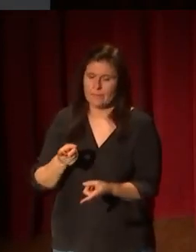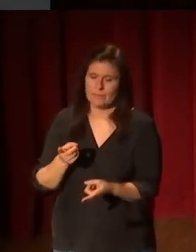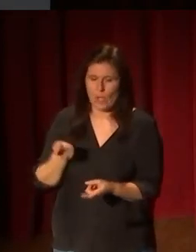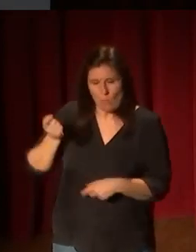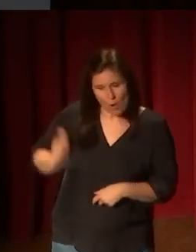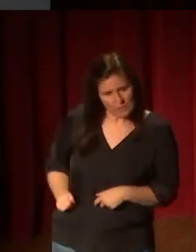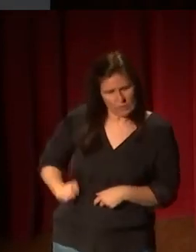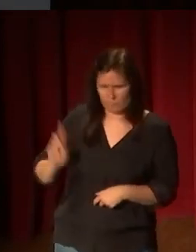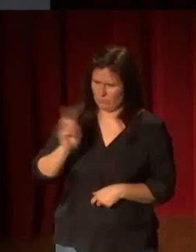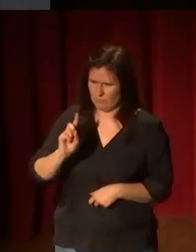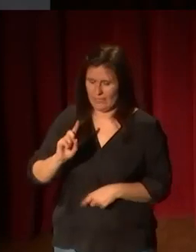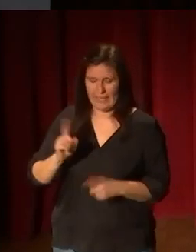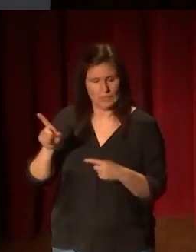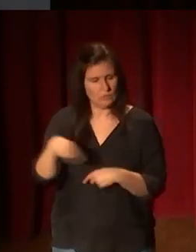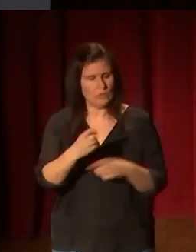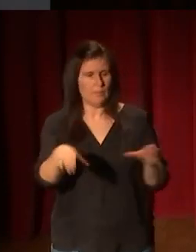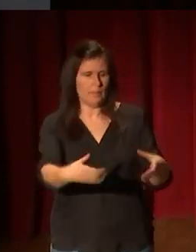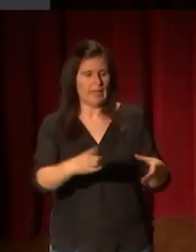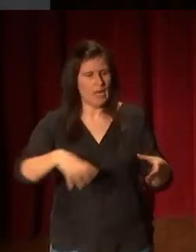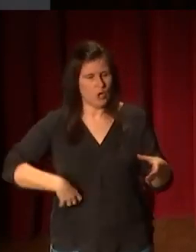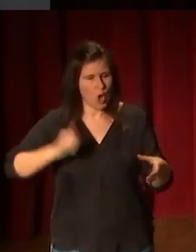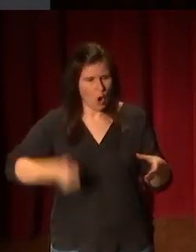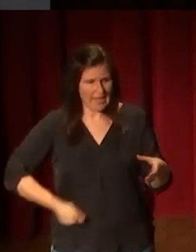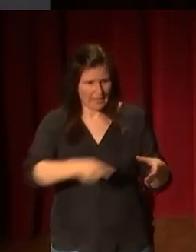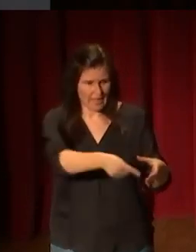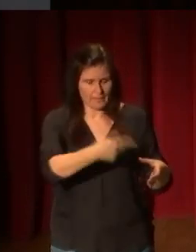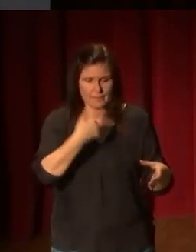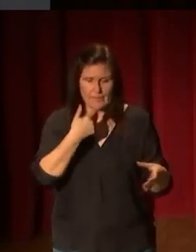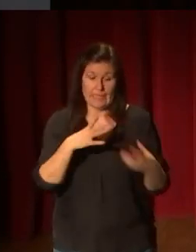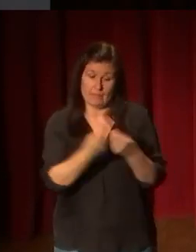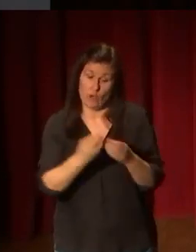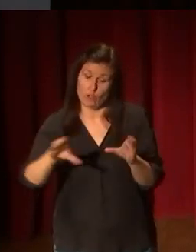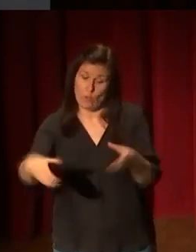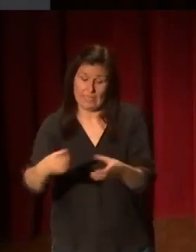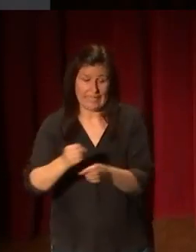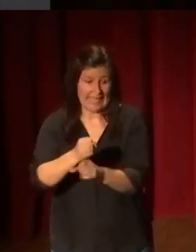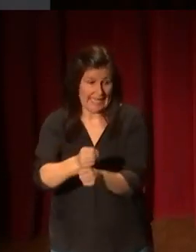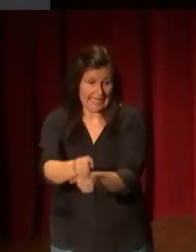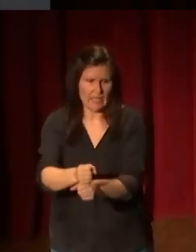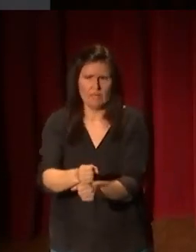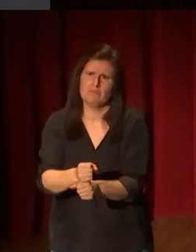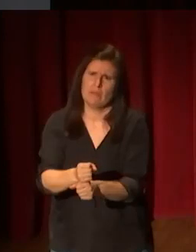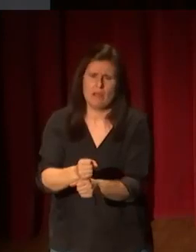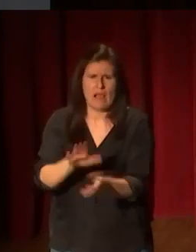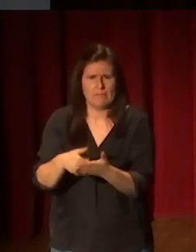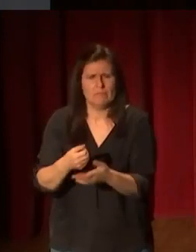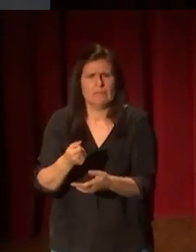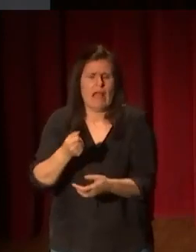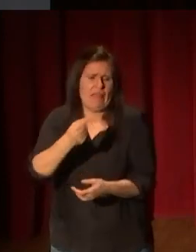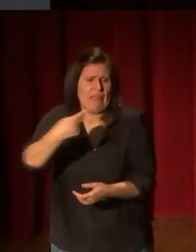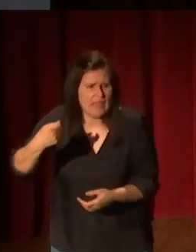reservados a la nobleza que salía al coso acompañada de sus respectivas cuadrillas de jinetes a veces hasta cien ricamente